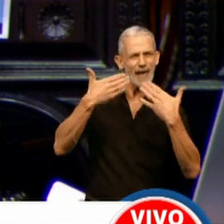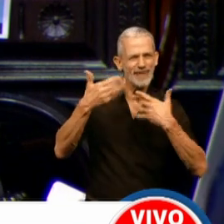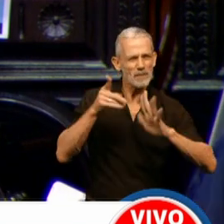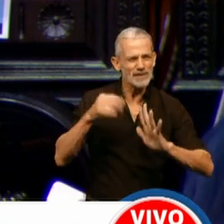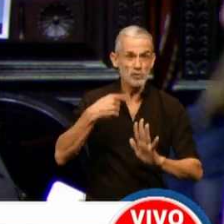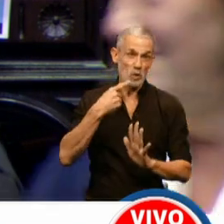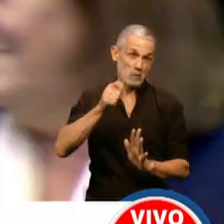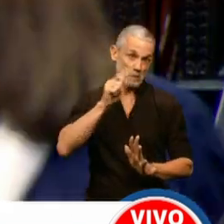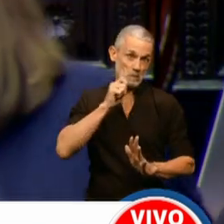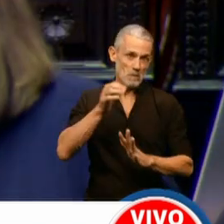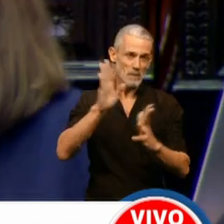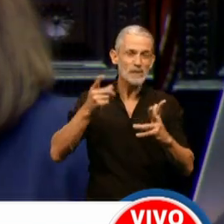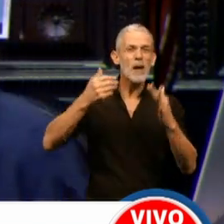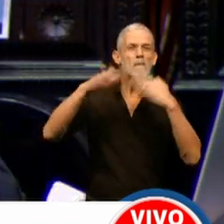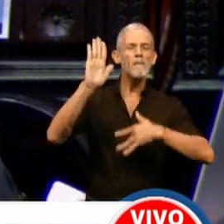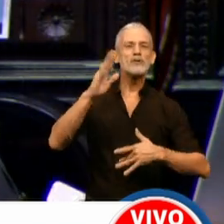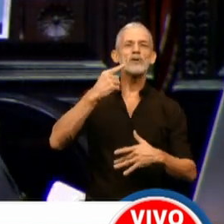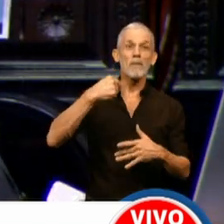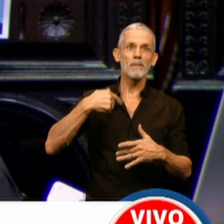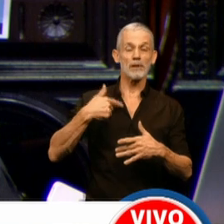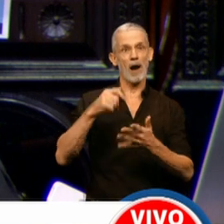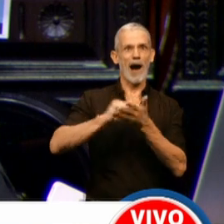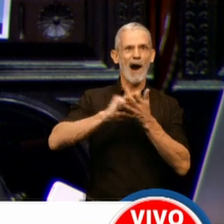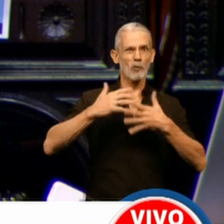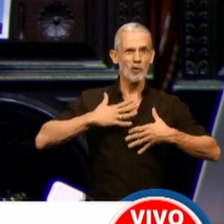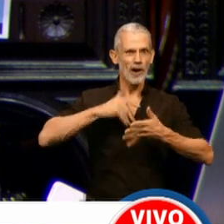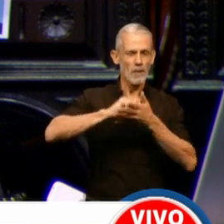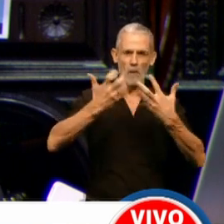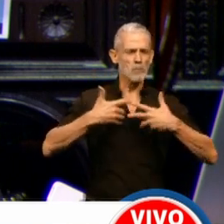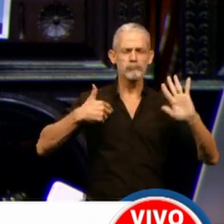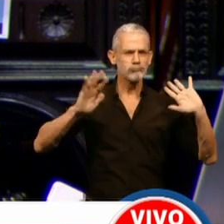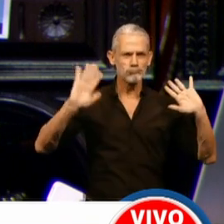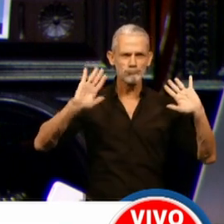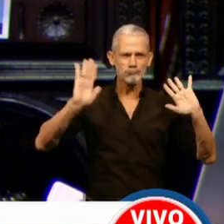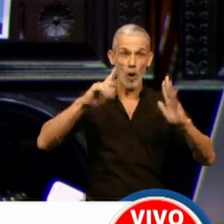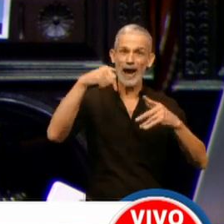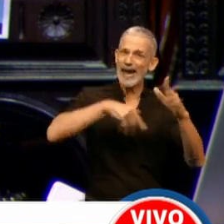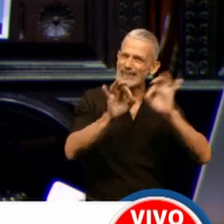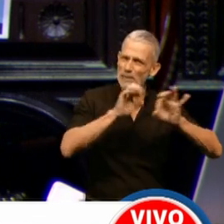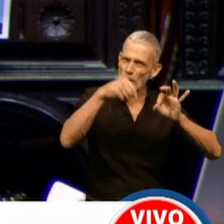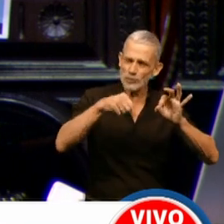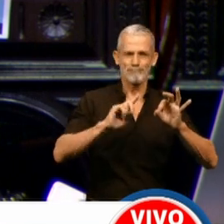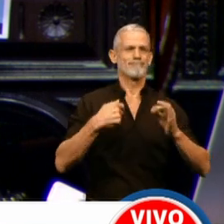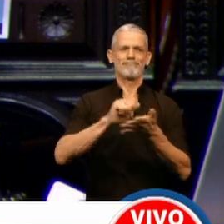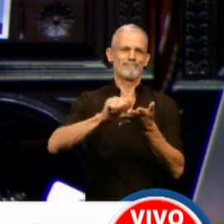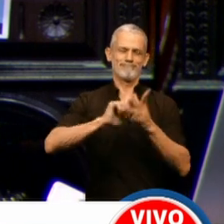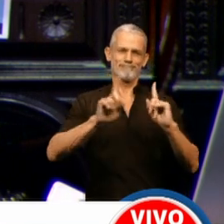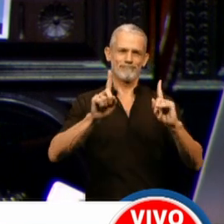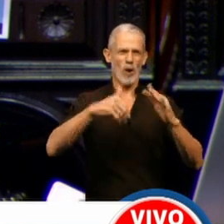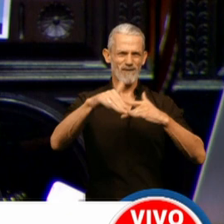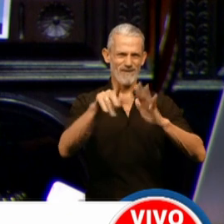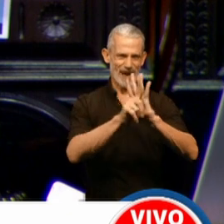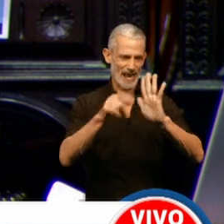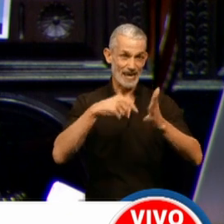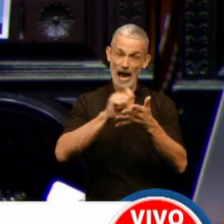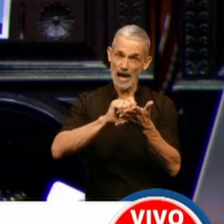porque en la mayoría de esas entrevistas me hacían autores del proyecto no soy autora de este proyecto que se está por convertir en